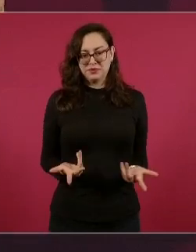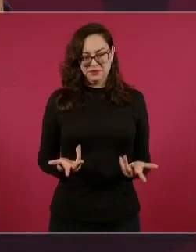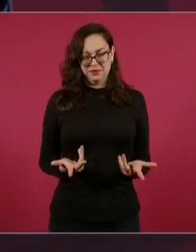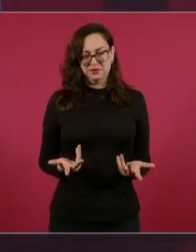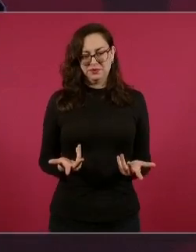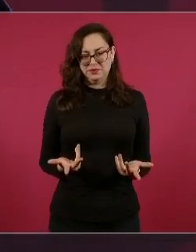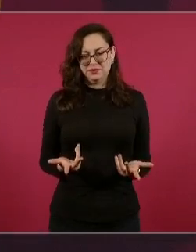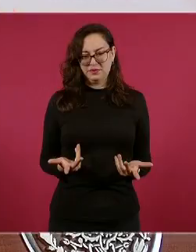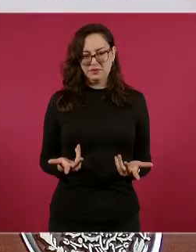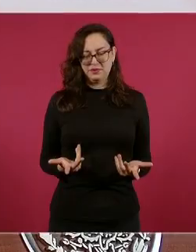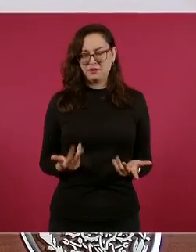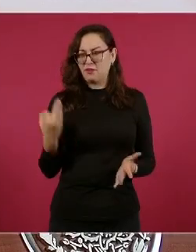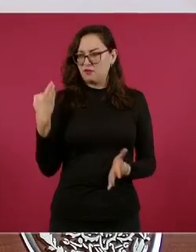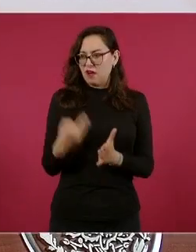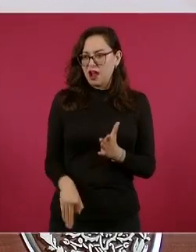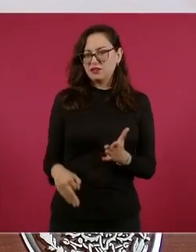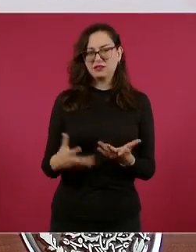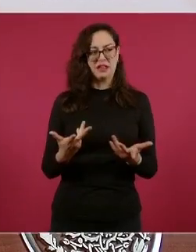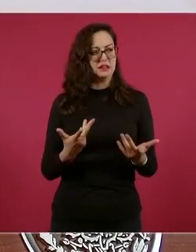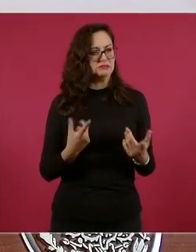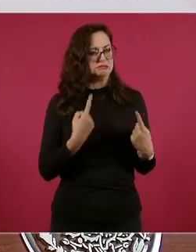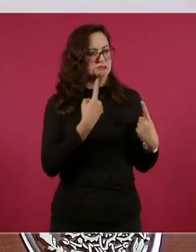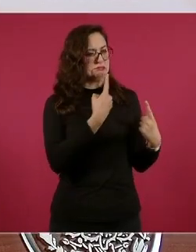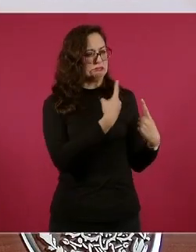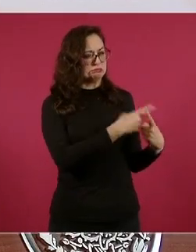tantas tareas,